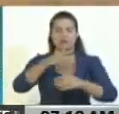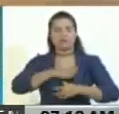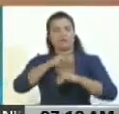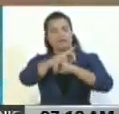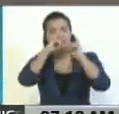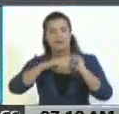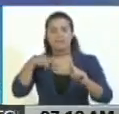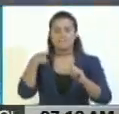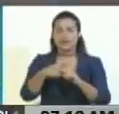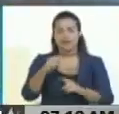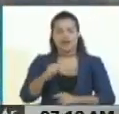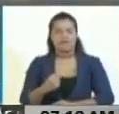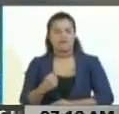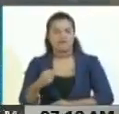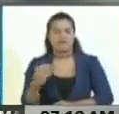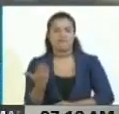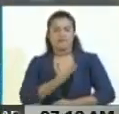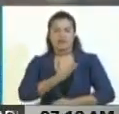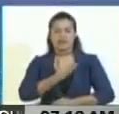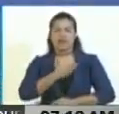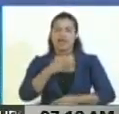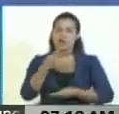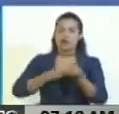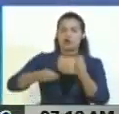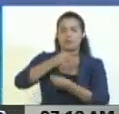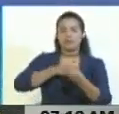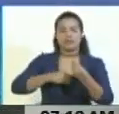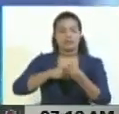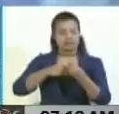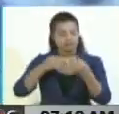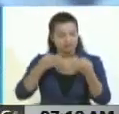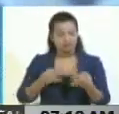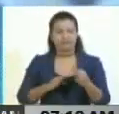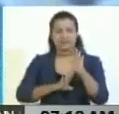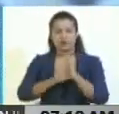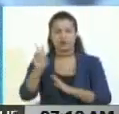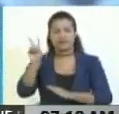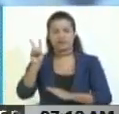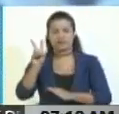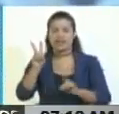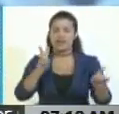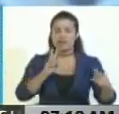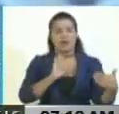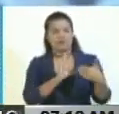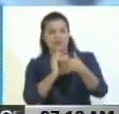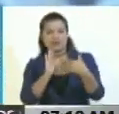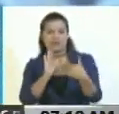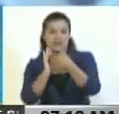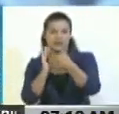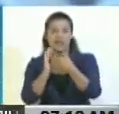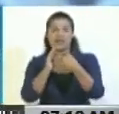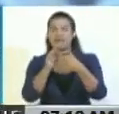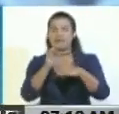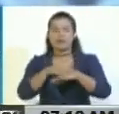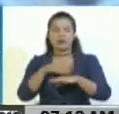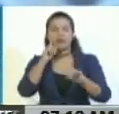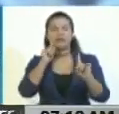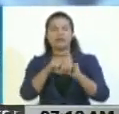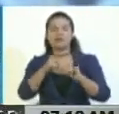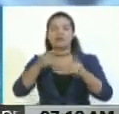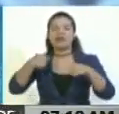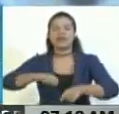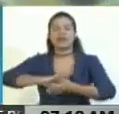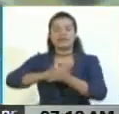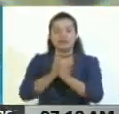el desarrollo de una economía productiva sobre bases sólidas y estables. Todo ello en busca del derrocamiento de la Revolución